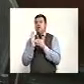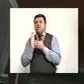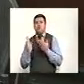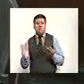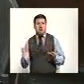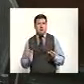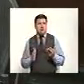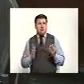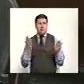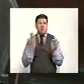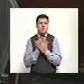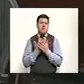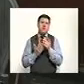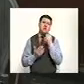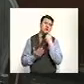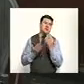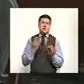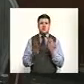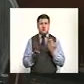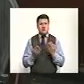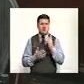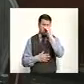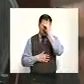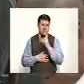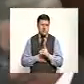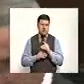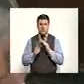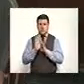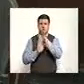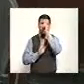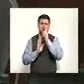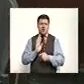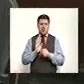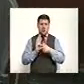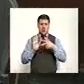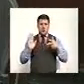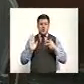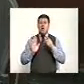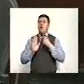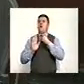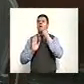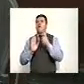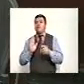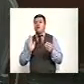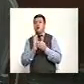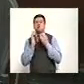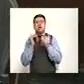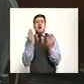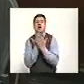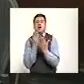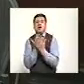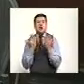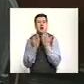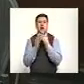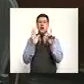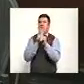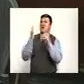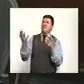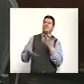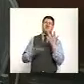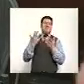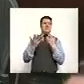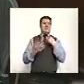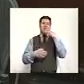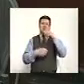y se expide para así violar la decisión de la Corte Constitucional sobre el mecanismo del Fast Track, transformando